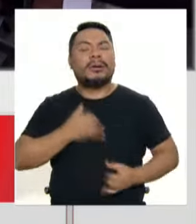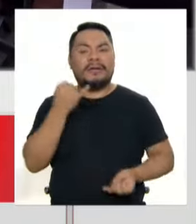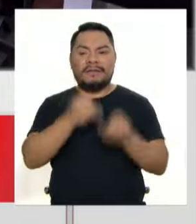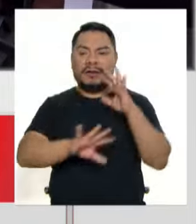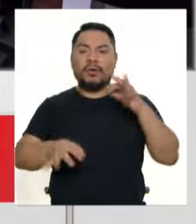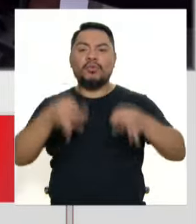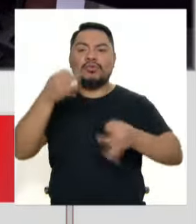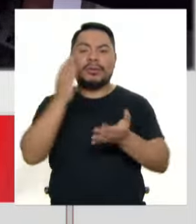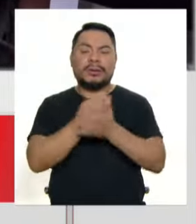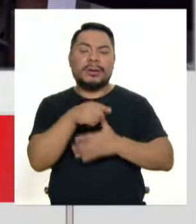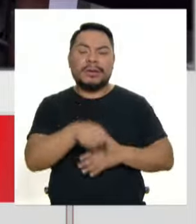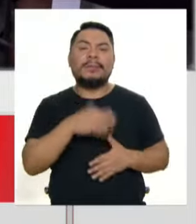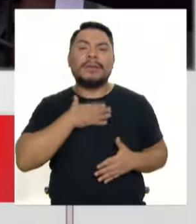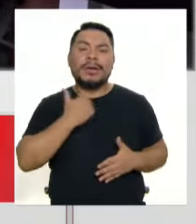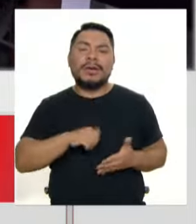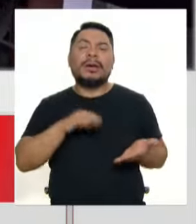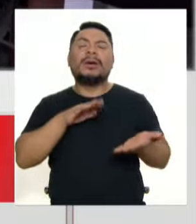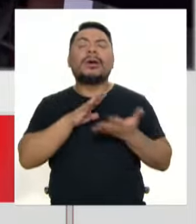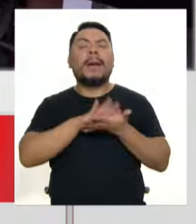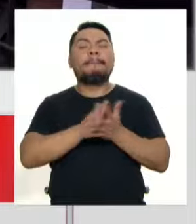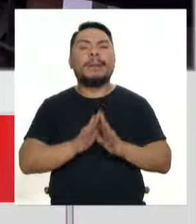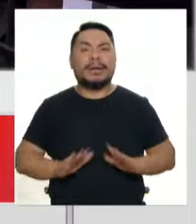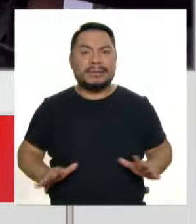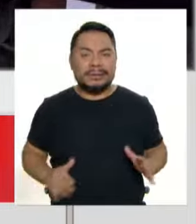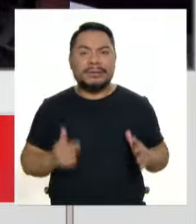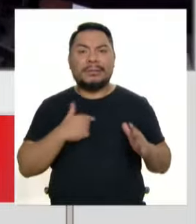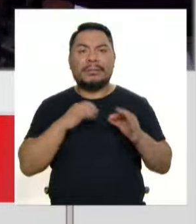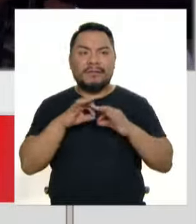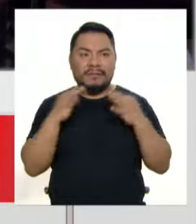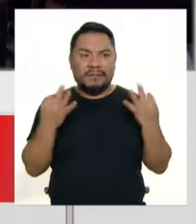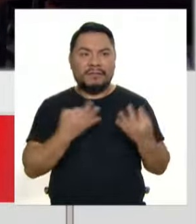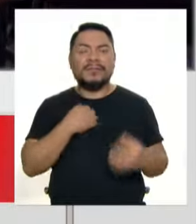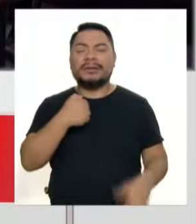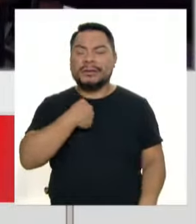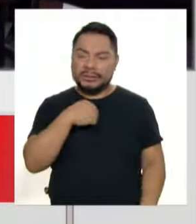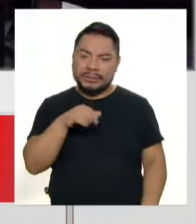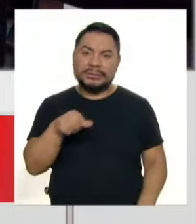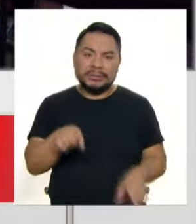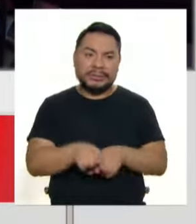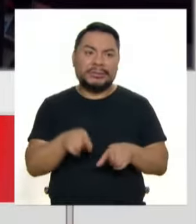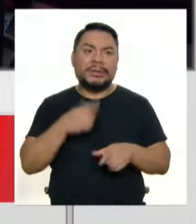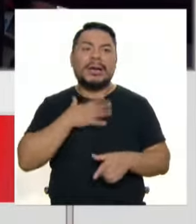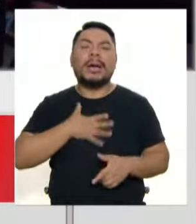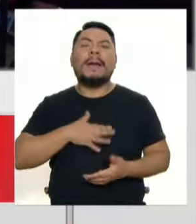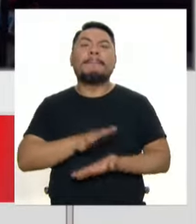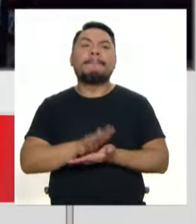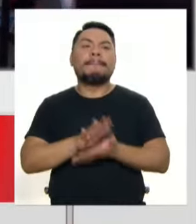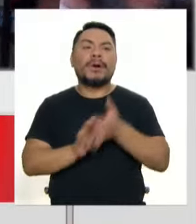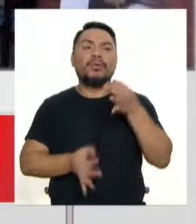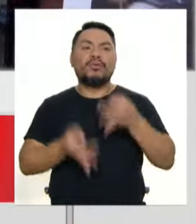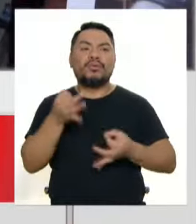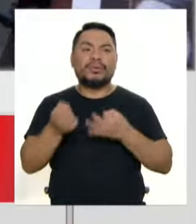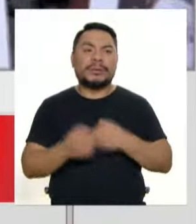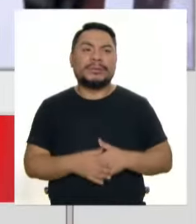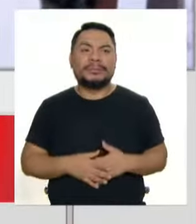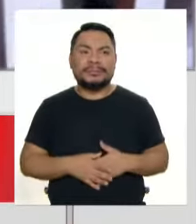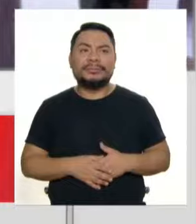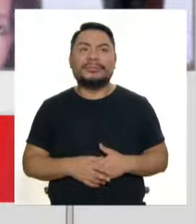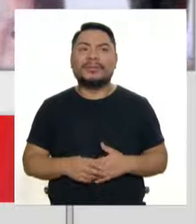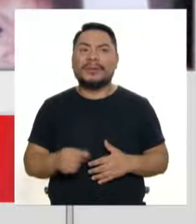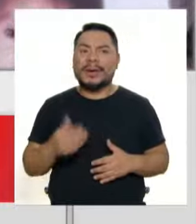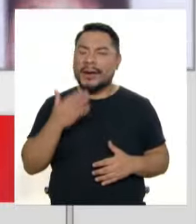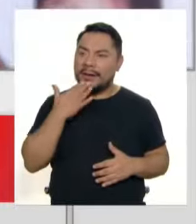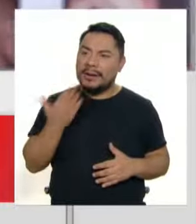sí descanse en paz y nuestra familia, considerándome a mí misma, voy a estar más tranquila, que se haga justicia. Muy bien, muchas Muchas gracias,